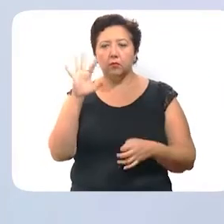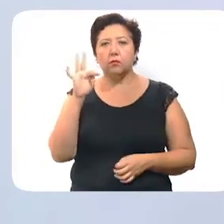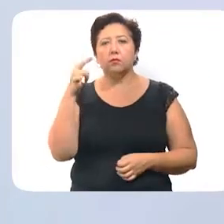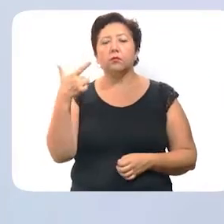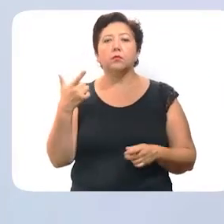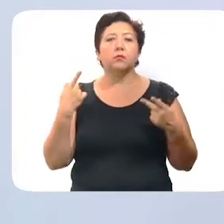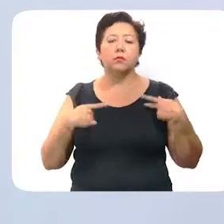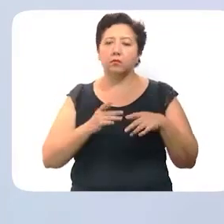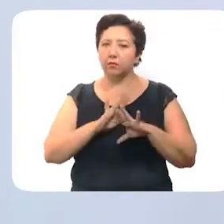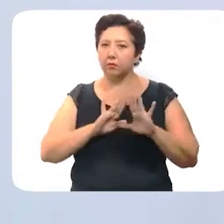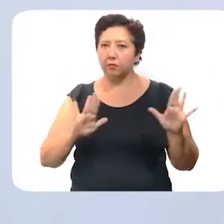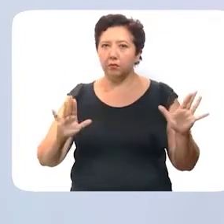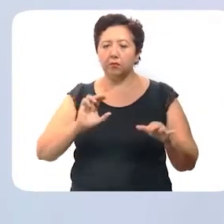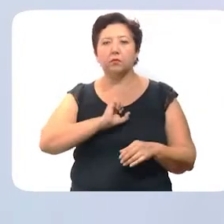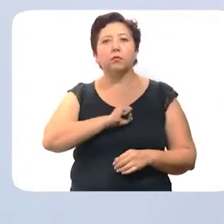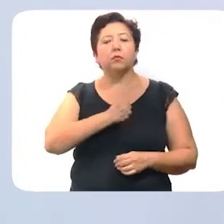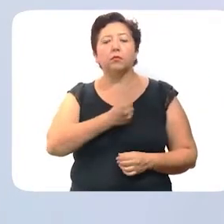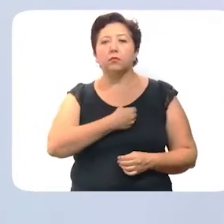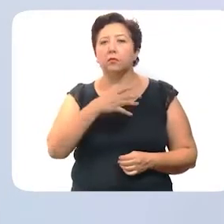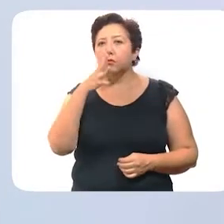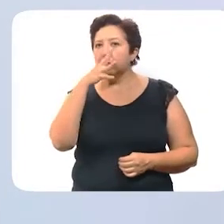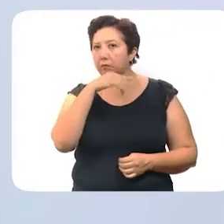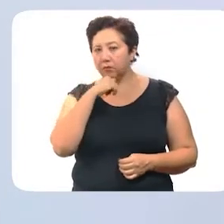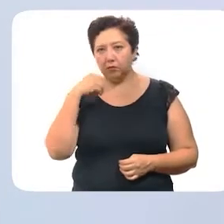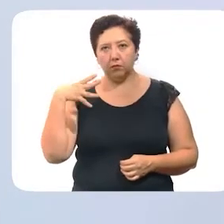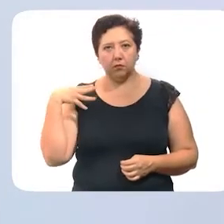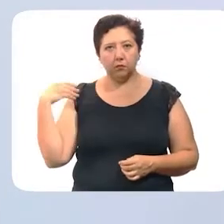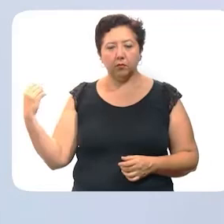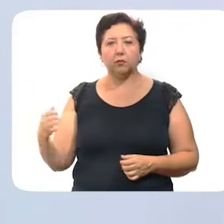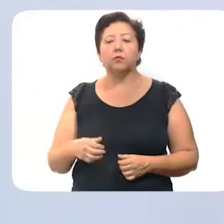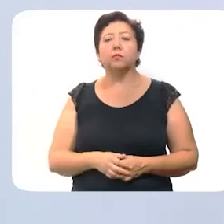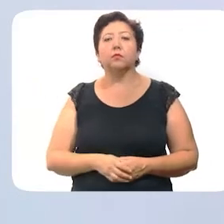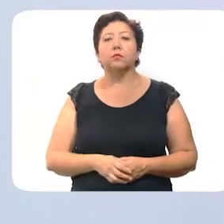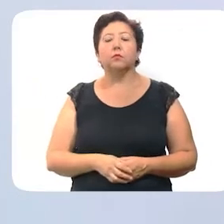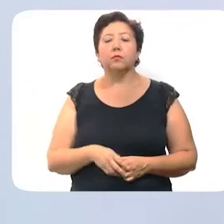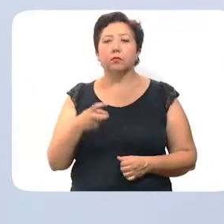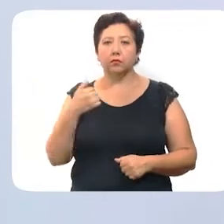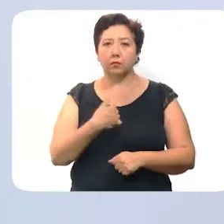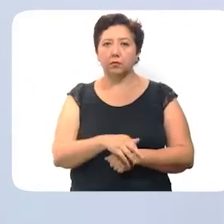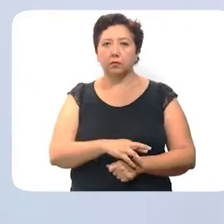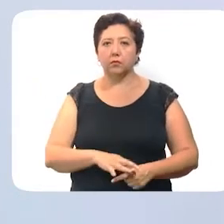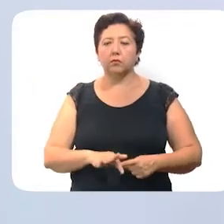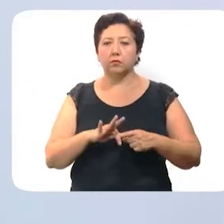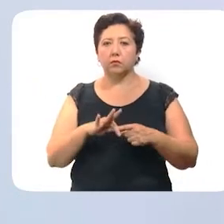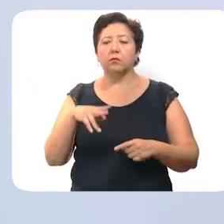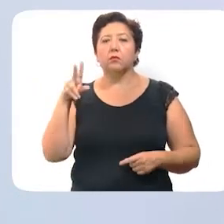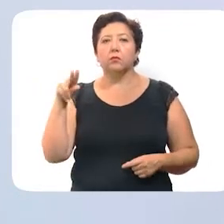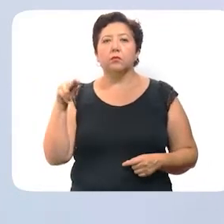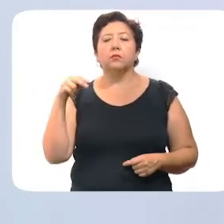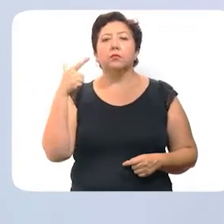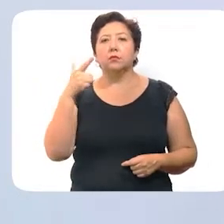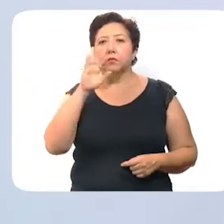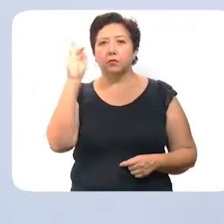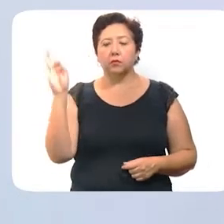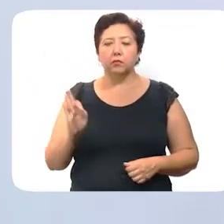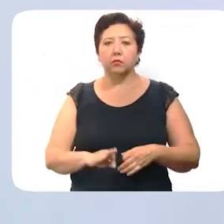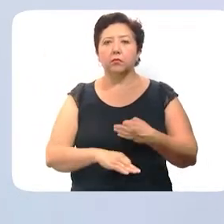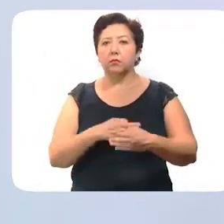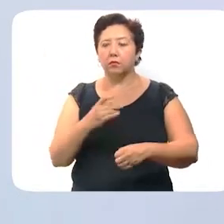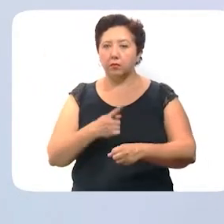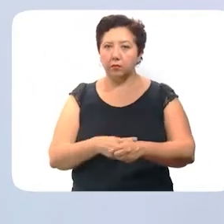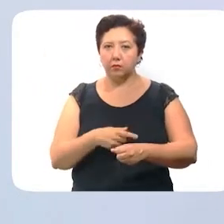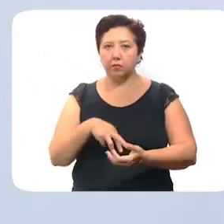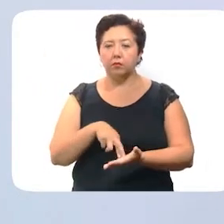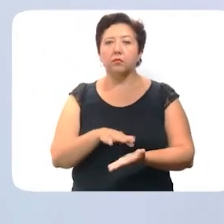27.747 pacientes ya se recuperaron, no presentan síntomas ni pueden contagiar. Esta cifra representa el 87% del total